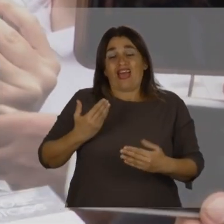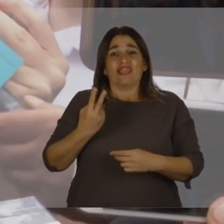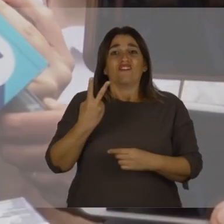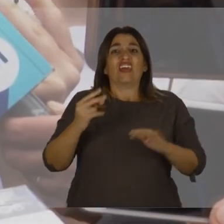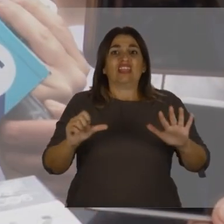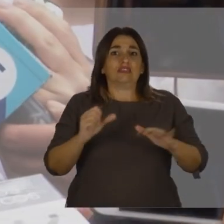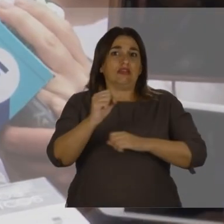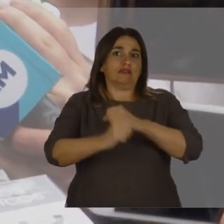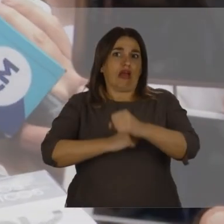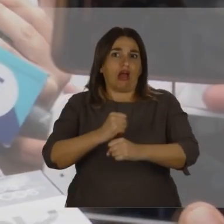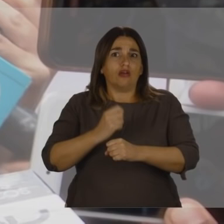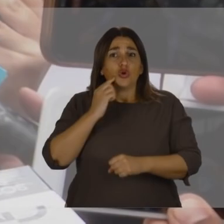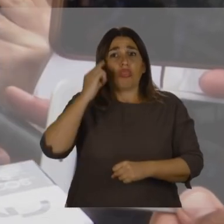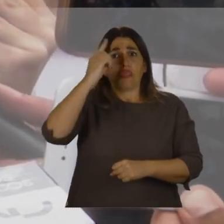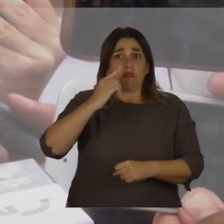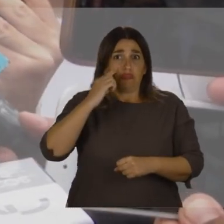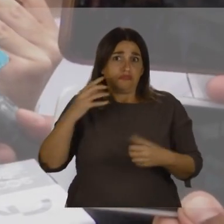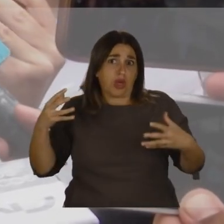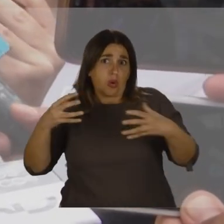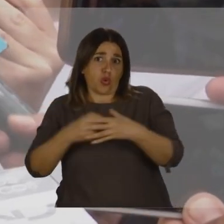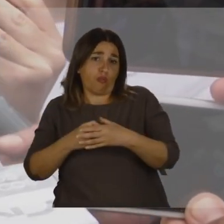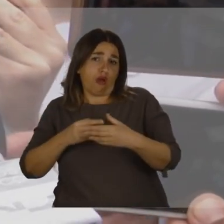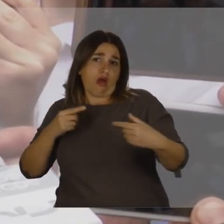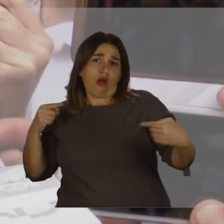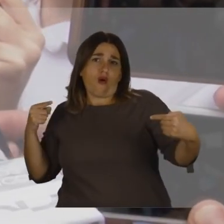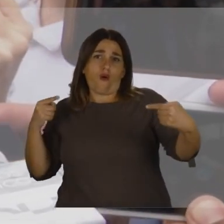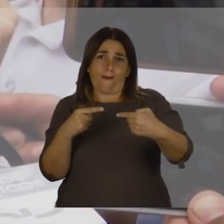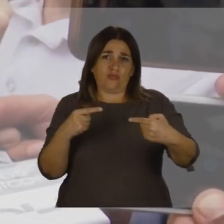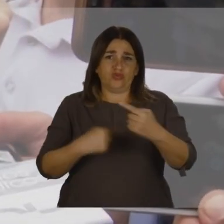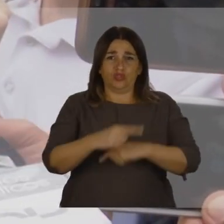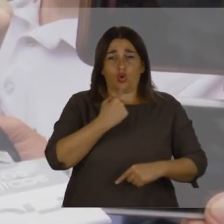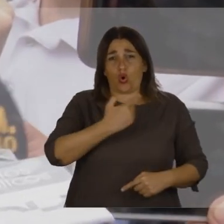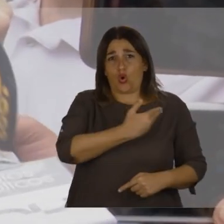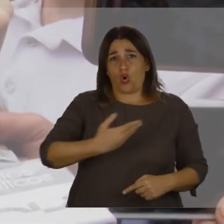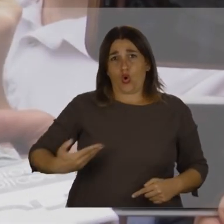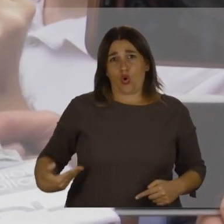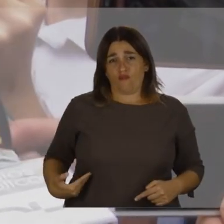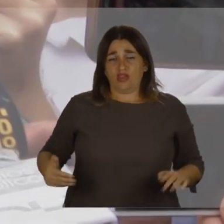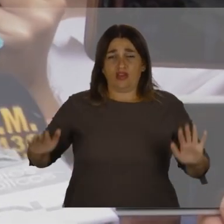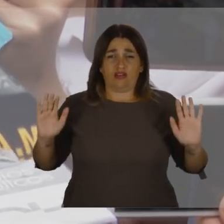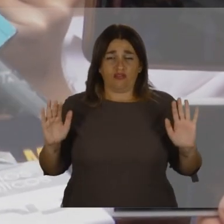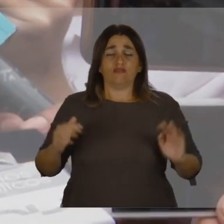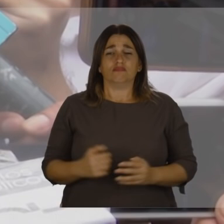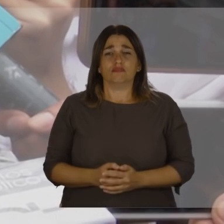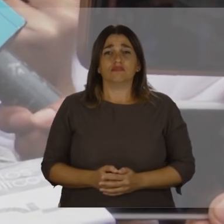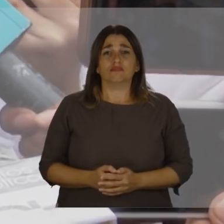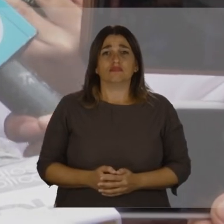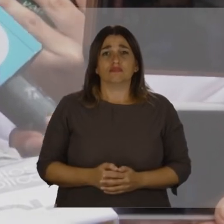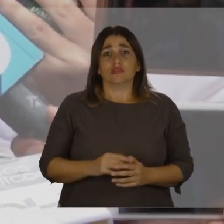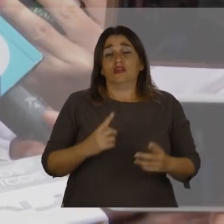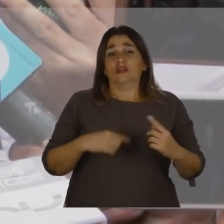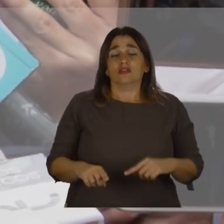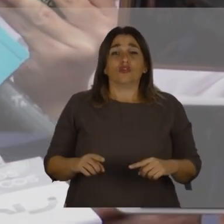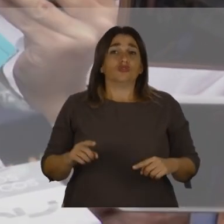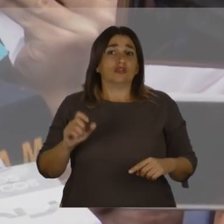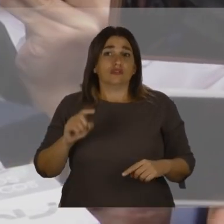con 26 años ser diputado de la coalición del partido que no era del gobierno directamente,